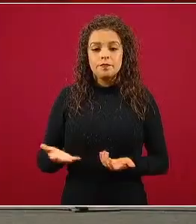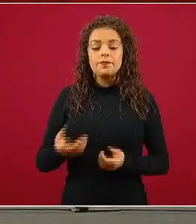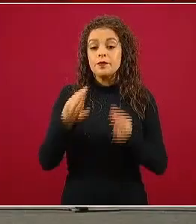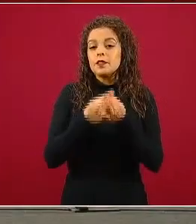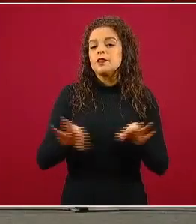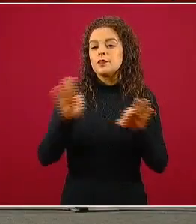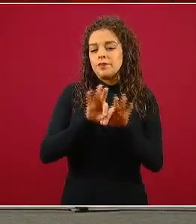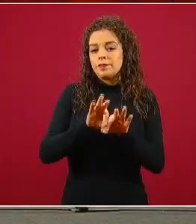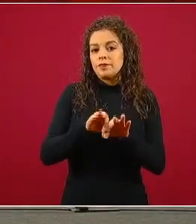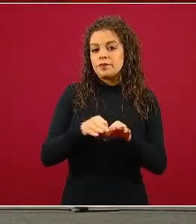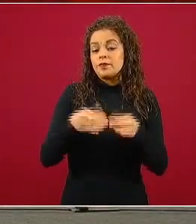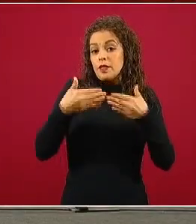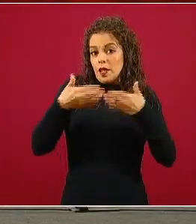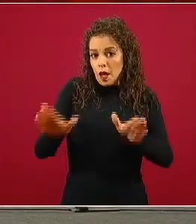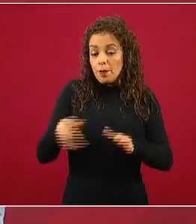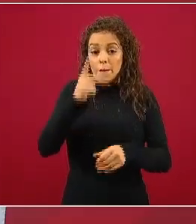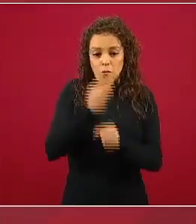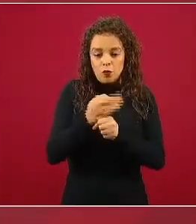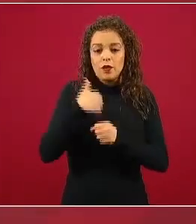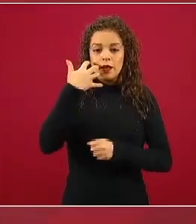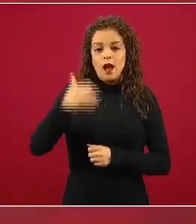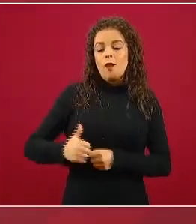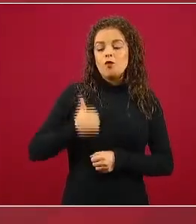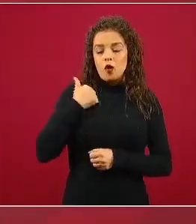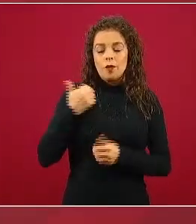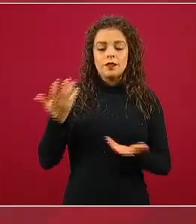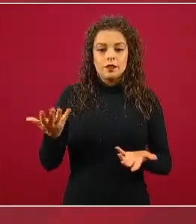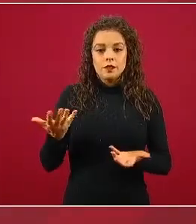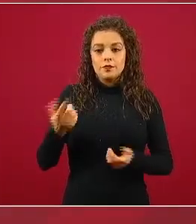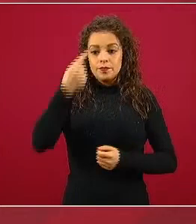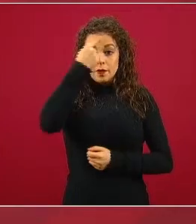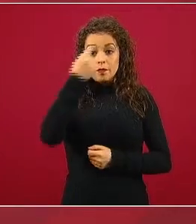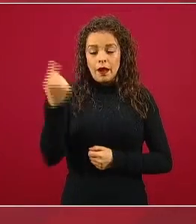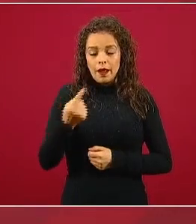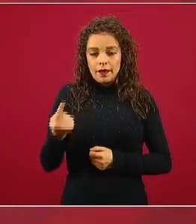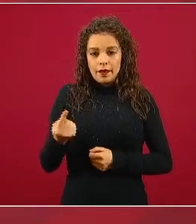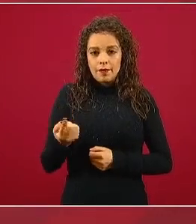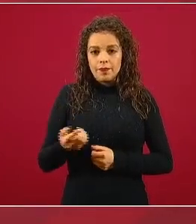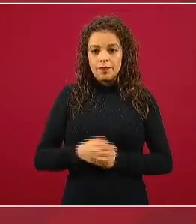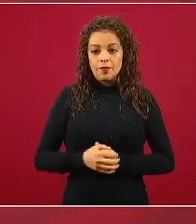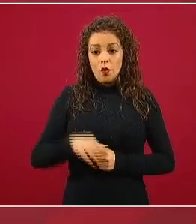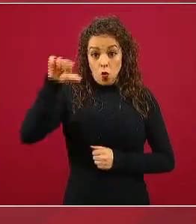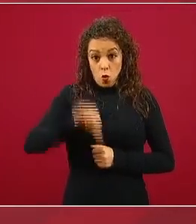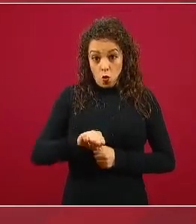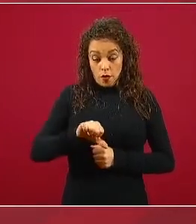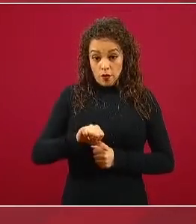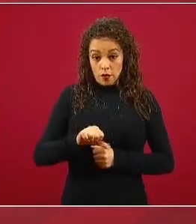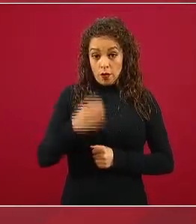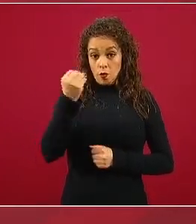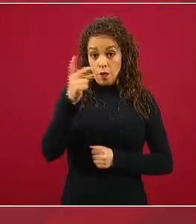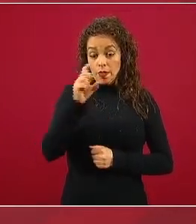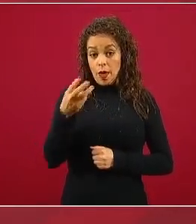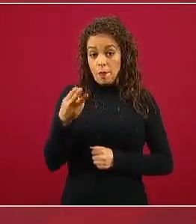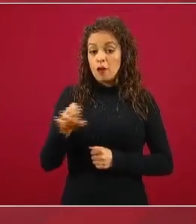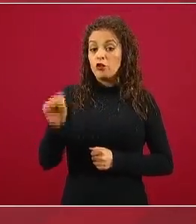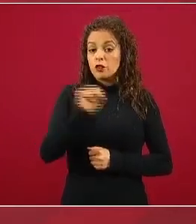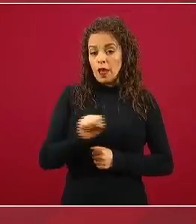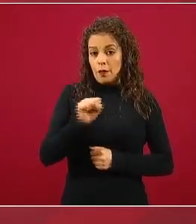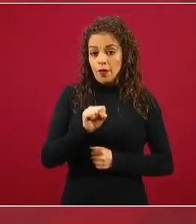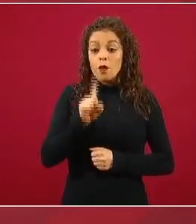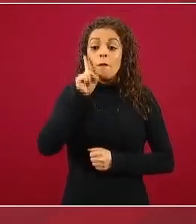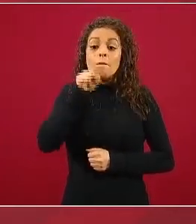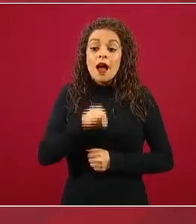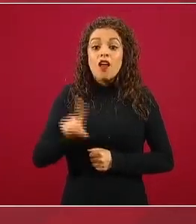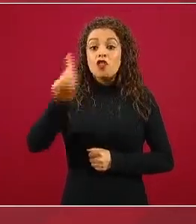quisiera además aprovechar para que no se me pase la oportunidad. Hoy es sábado 9 de mayo, pero mañana es